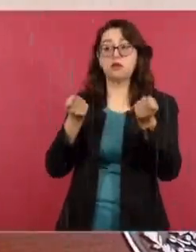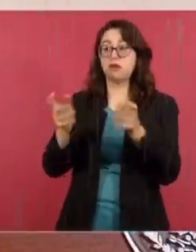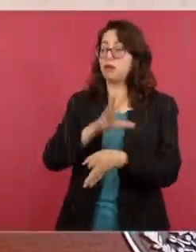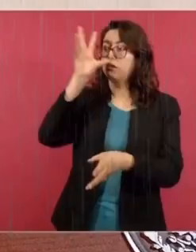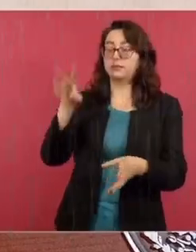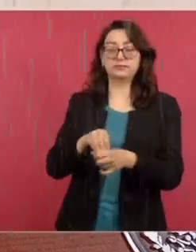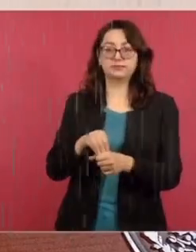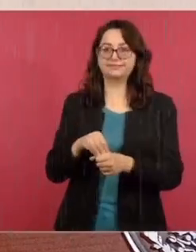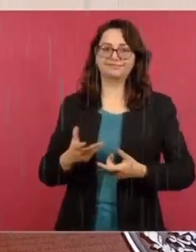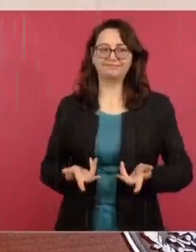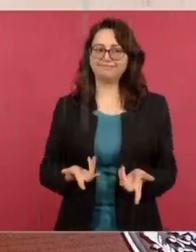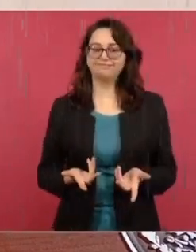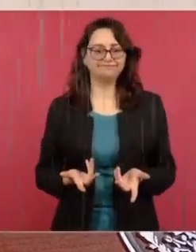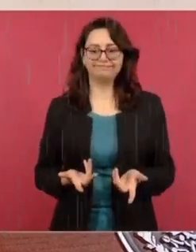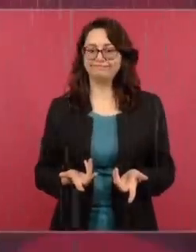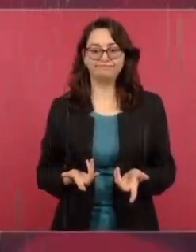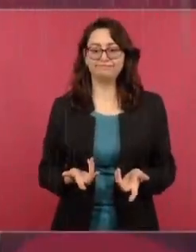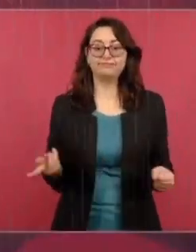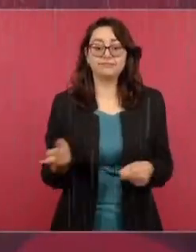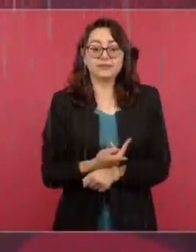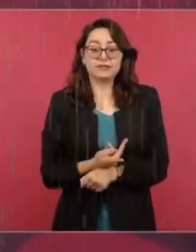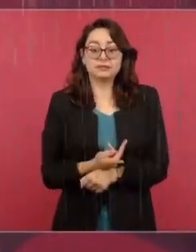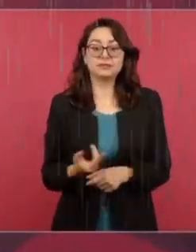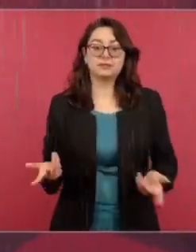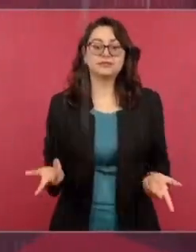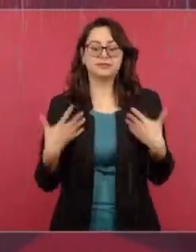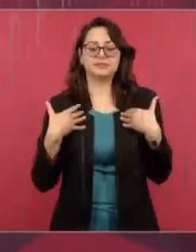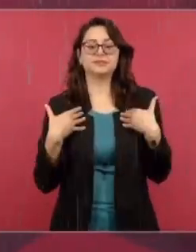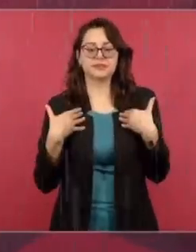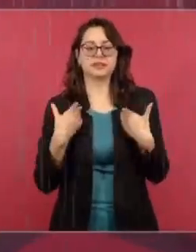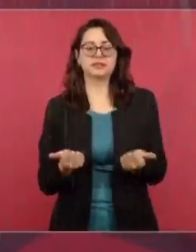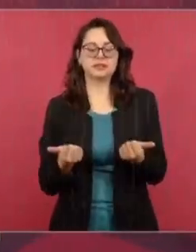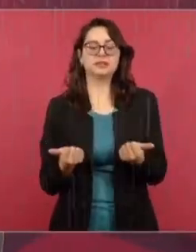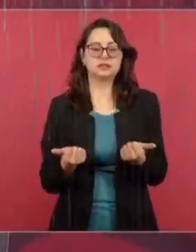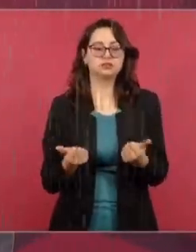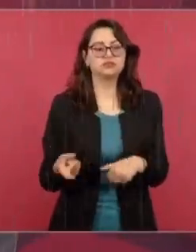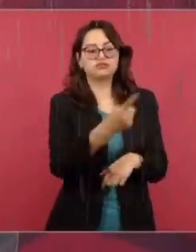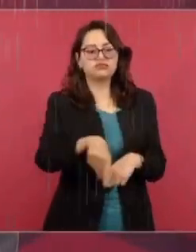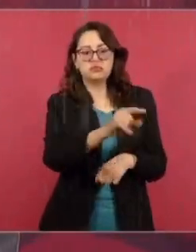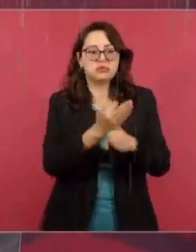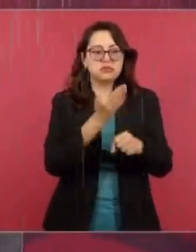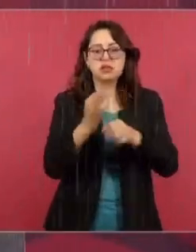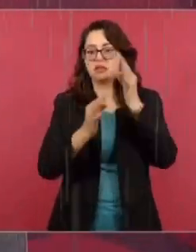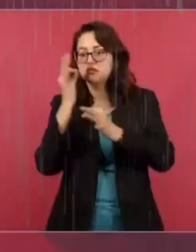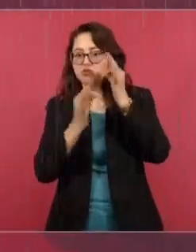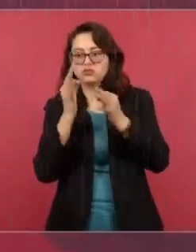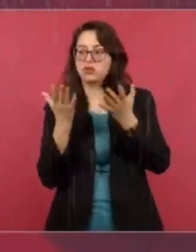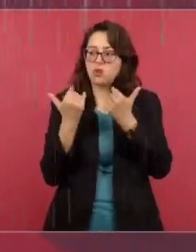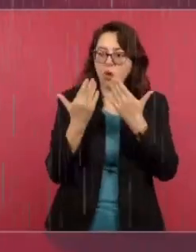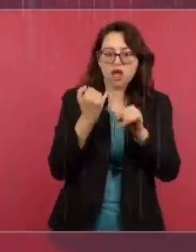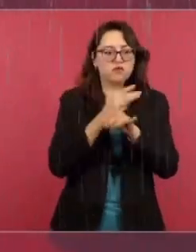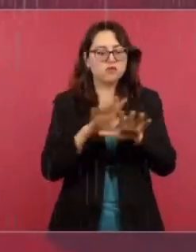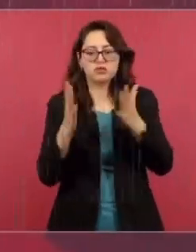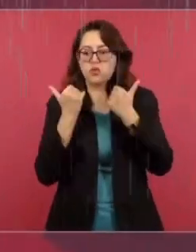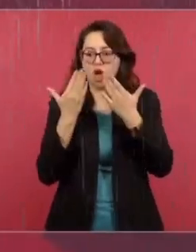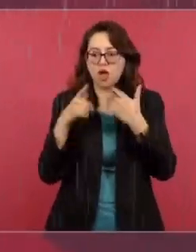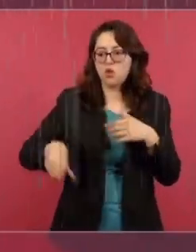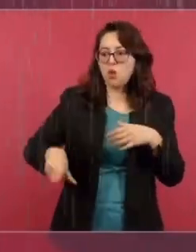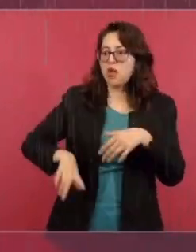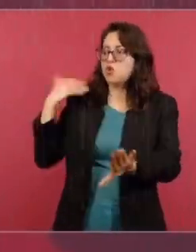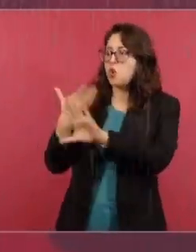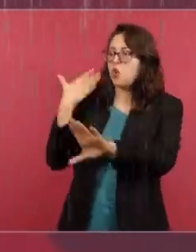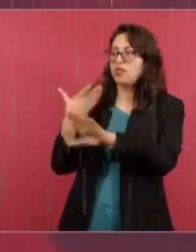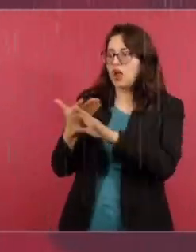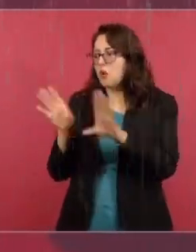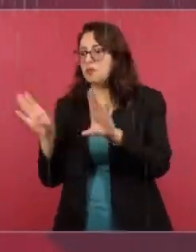con el poco contenido que tienen para atacarnos. No hay